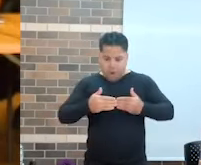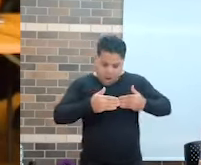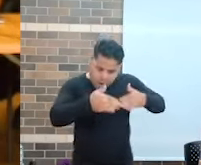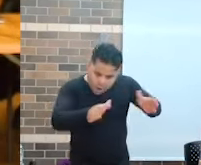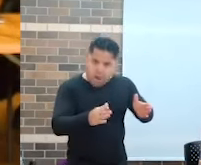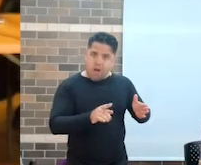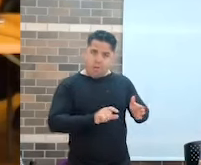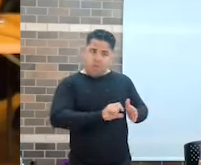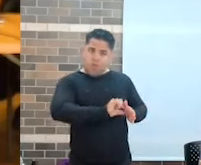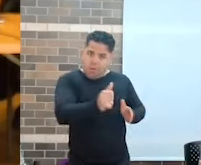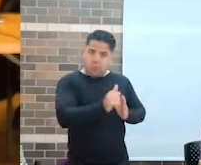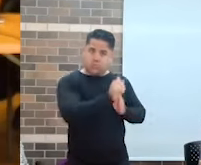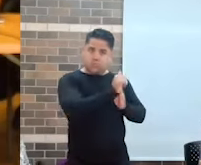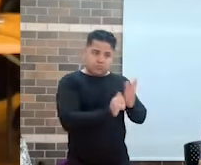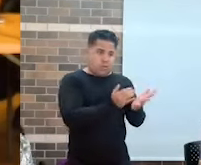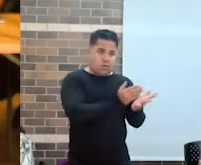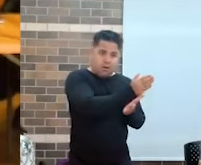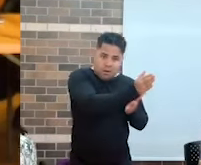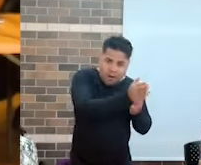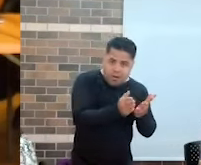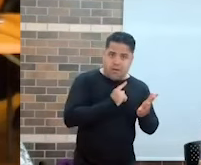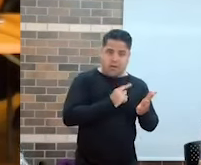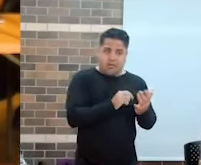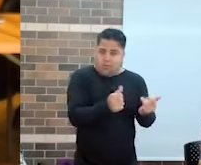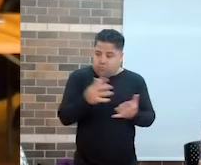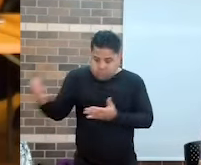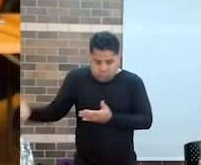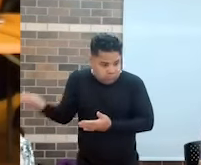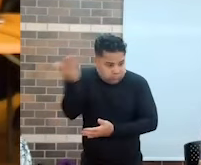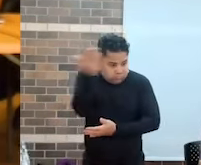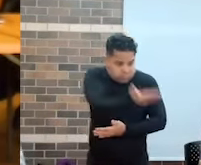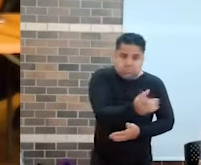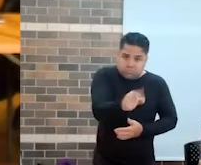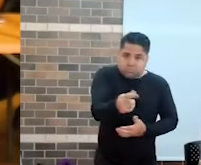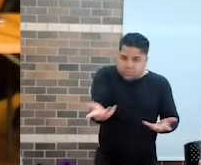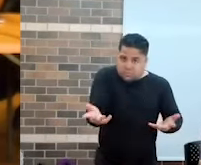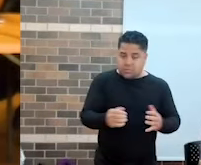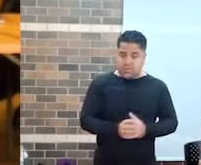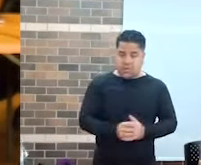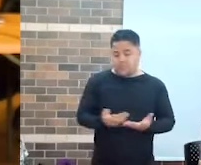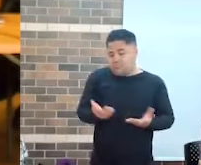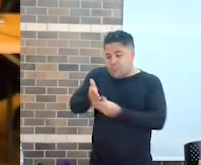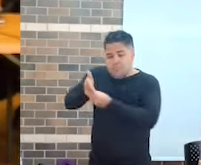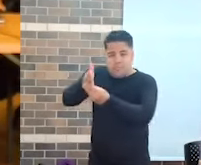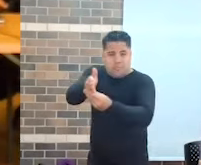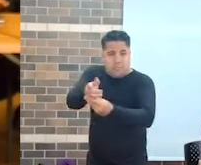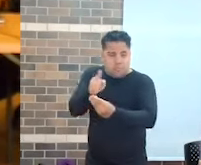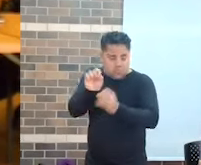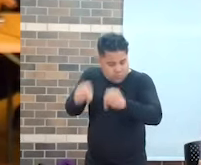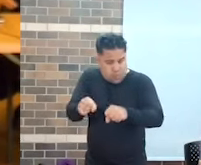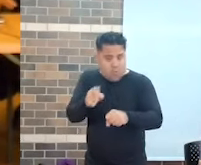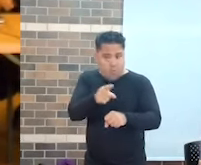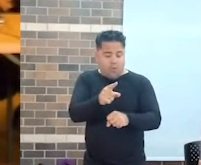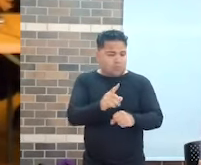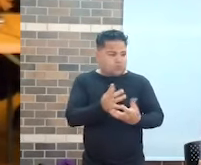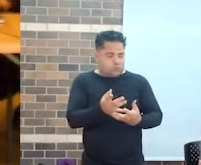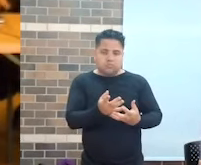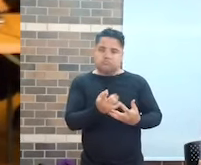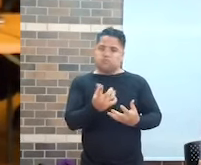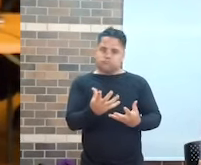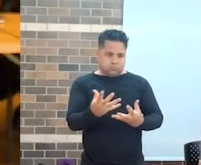a otros programas, a otras carreras, ¿sí? Porque son metodologías que pueden nutrir mucho las